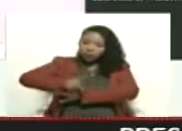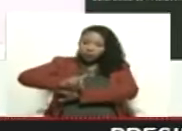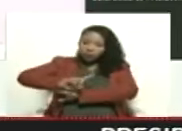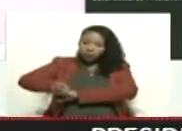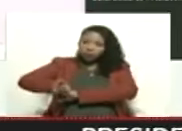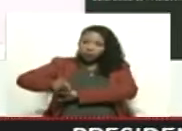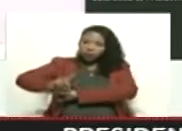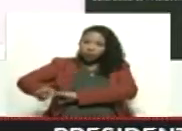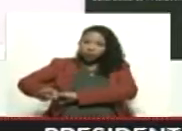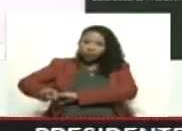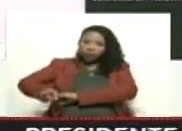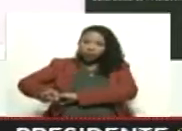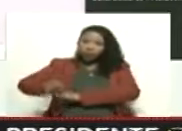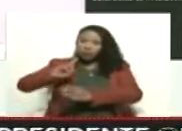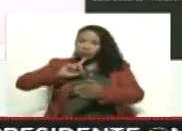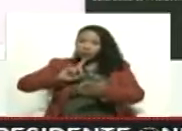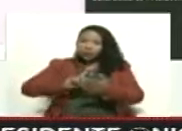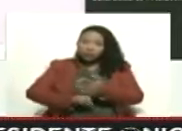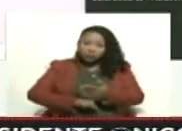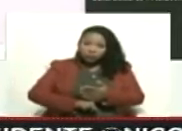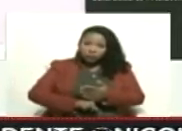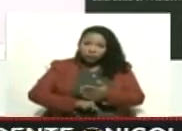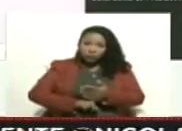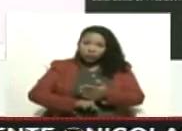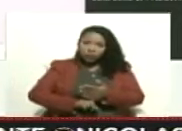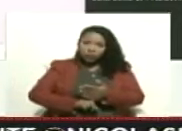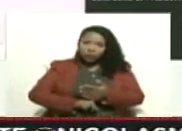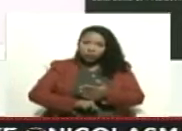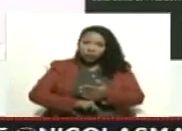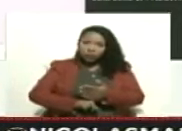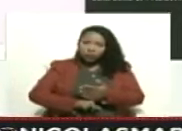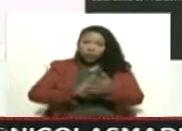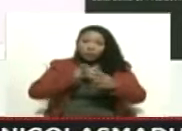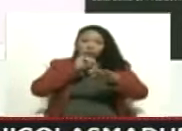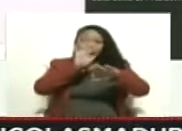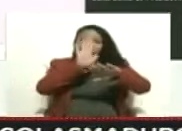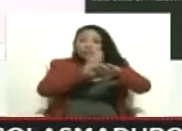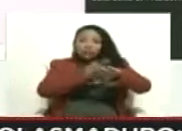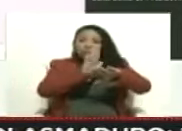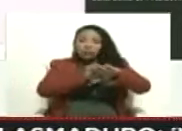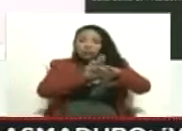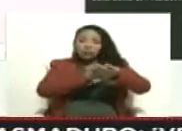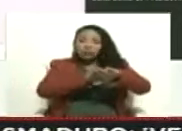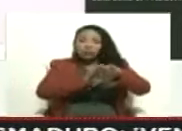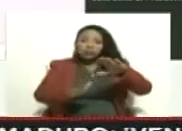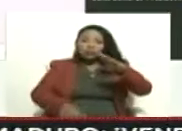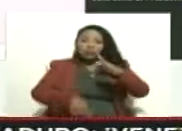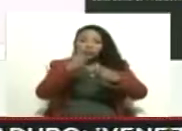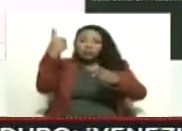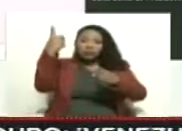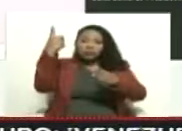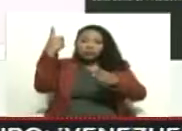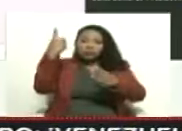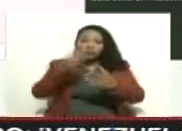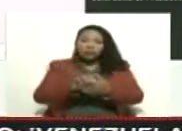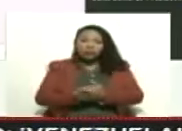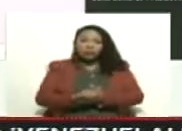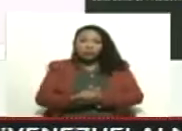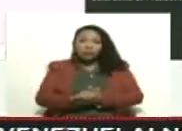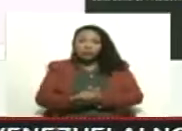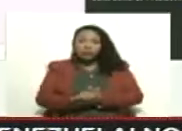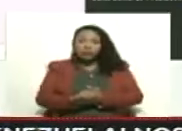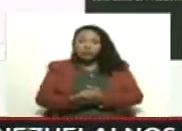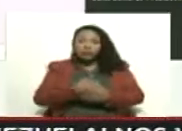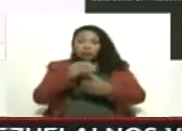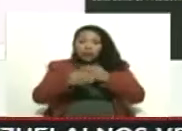dando cumplimiento a lo que eh anunció una vez que que se obtuvo